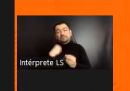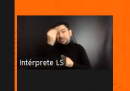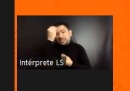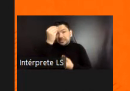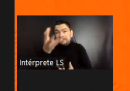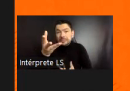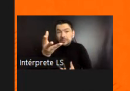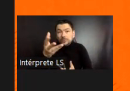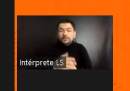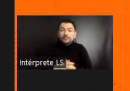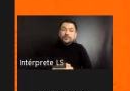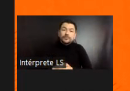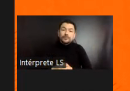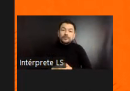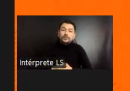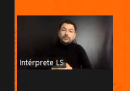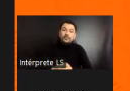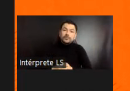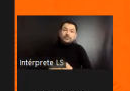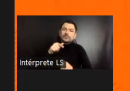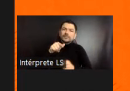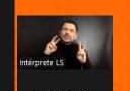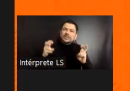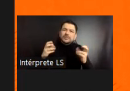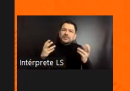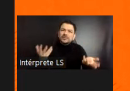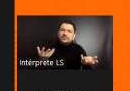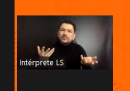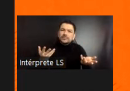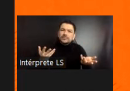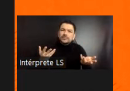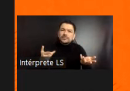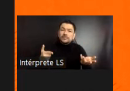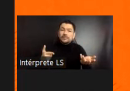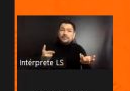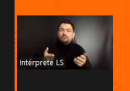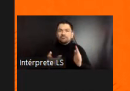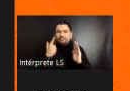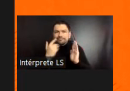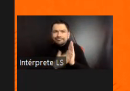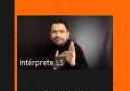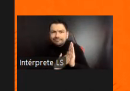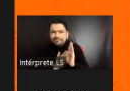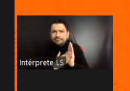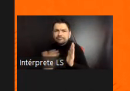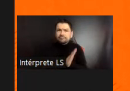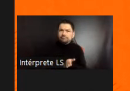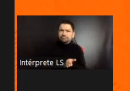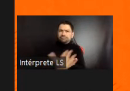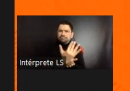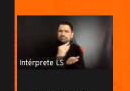el fortalecer la respuesta de recolección de evidencia en nuestras ciudades y que todos los datos que estamos tratando de